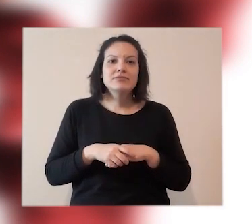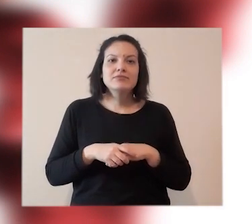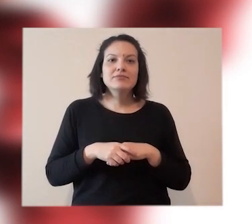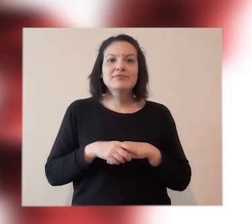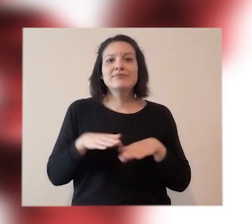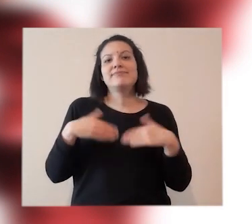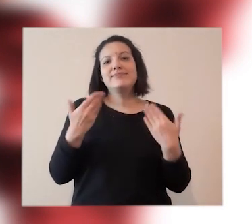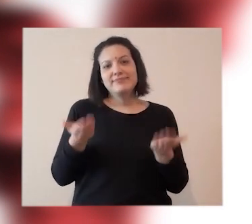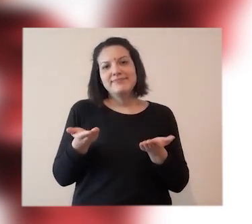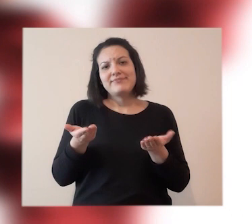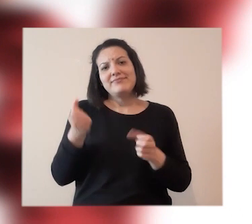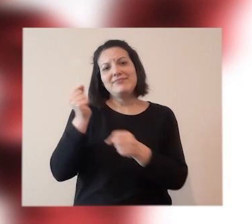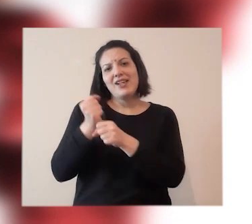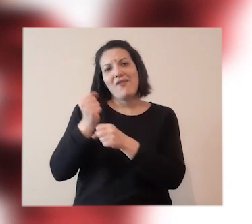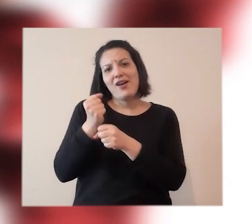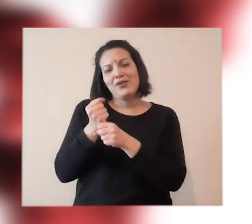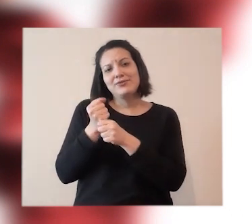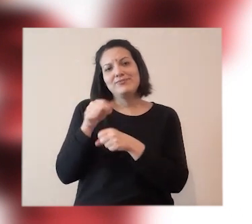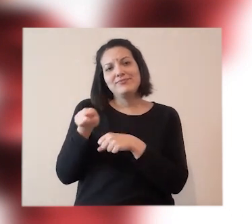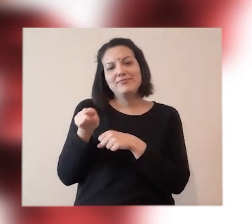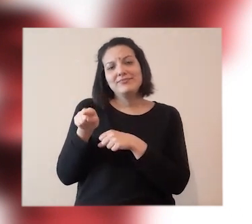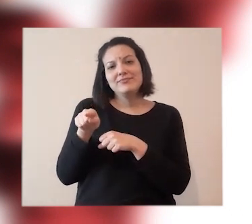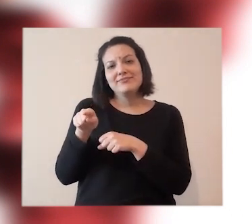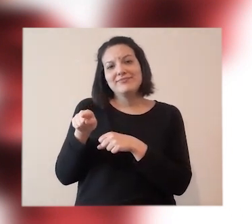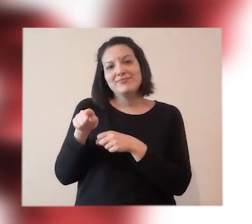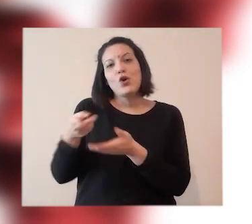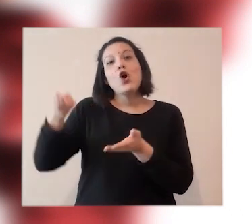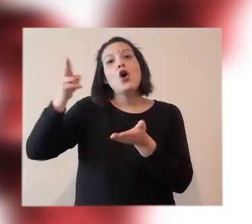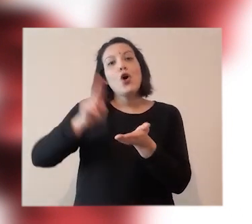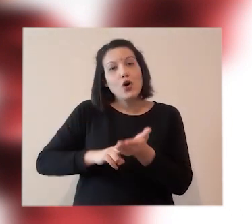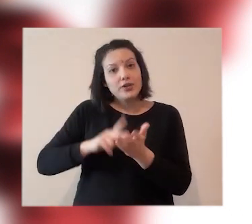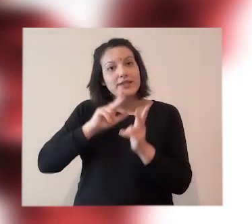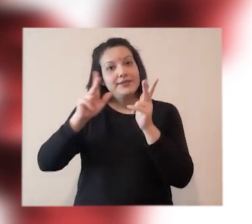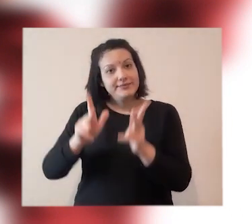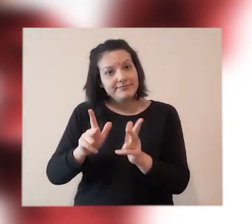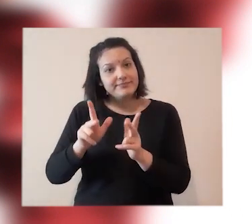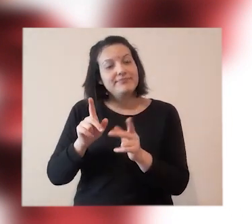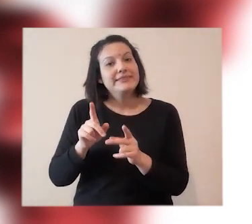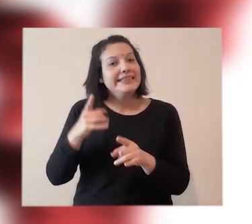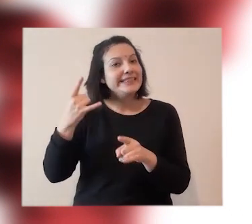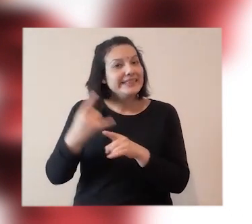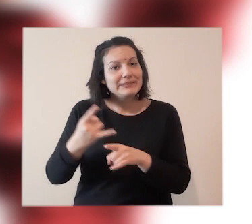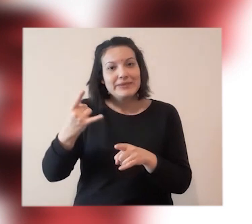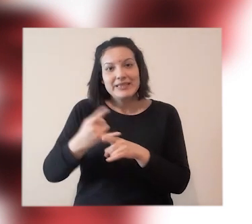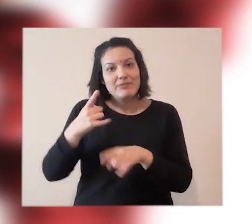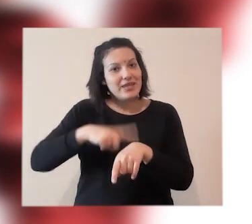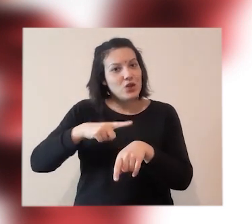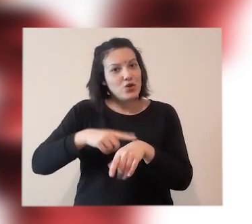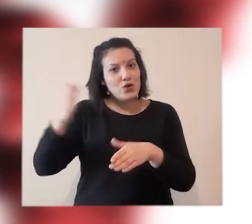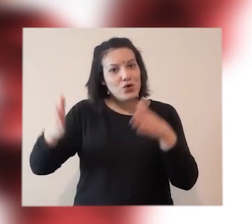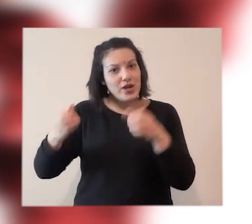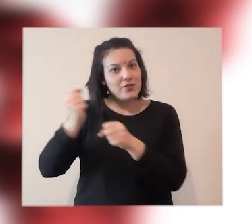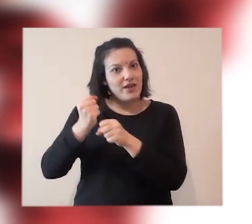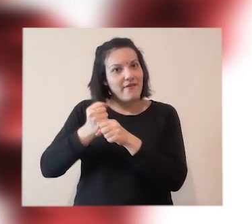Por supuesto, en el ámbito laboral, volvemos a insistir sobre lo mismo, en todo momento, digamos, del horario laboral, el